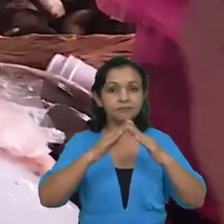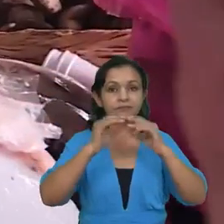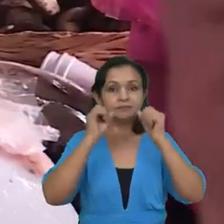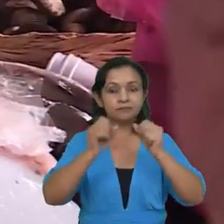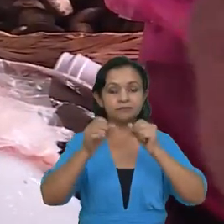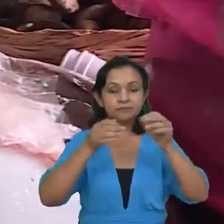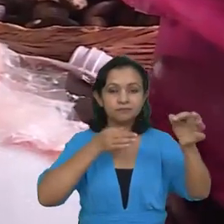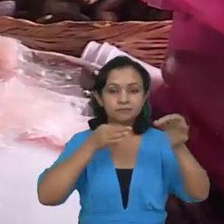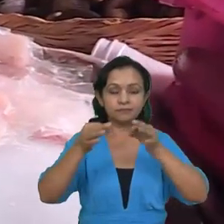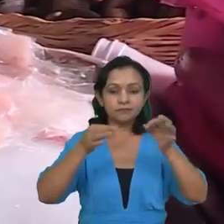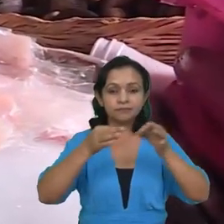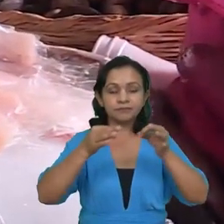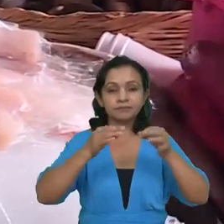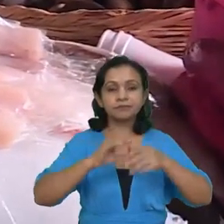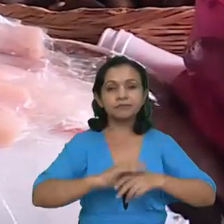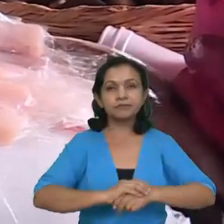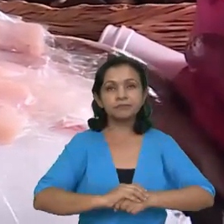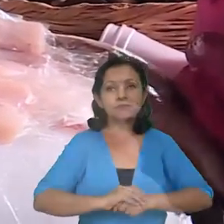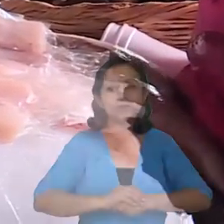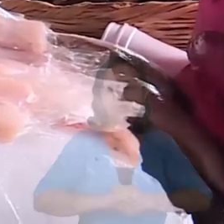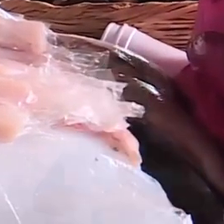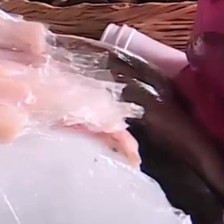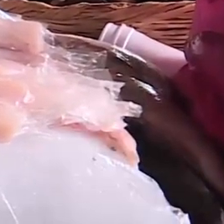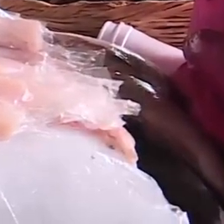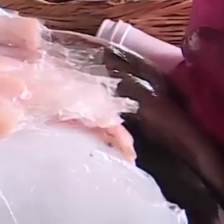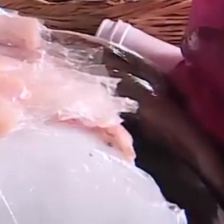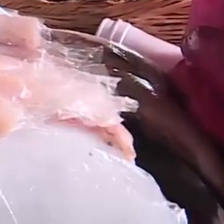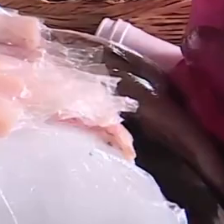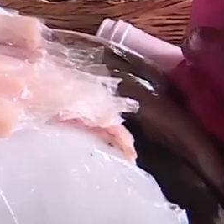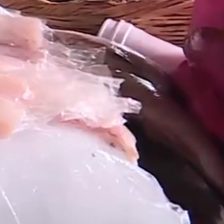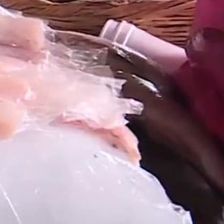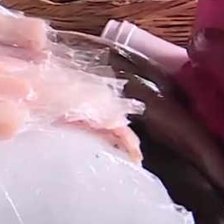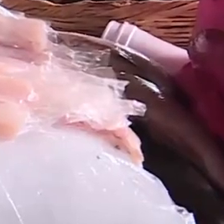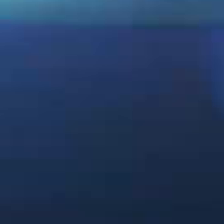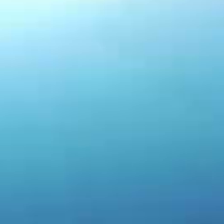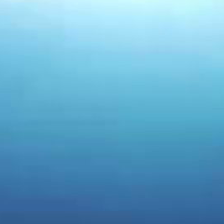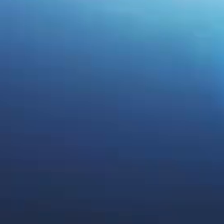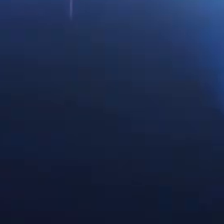para canal parlamentario les informó miguel carranza menaje